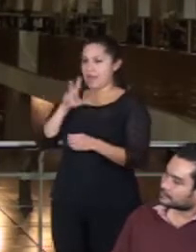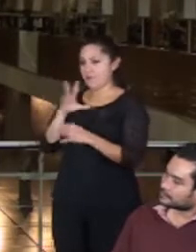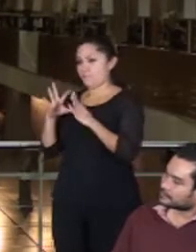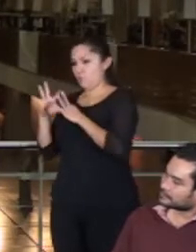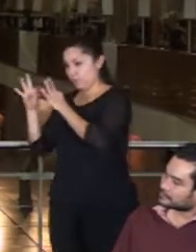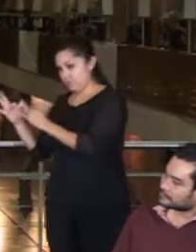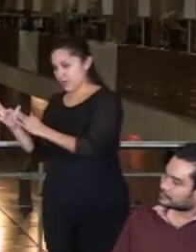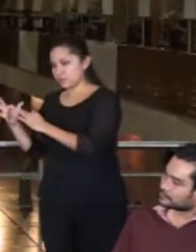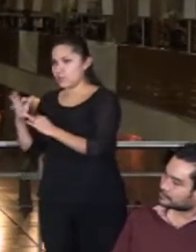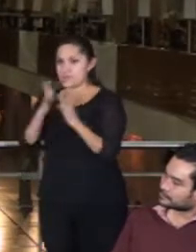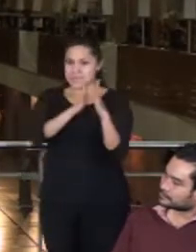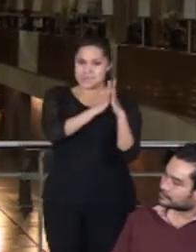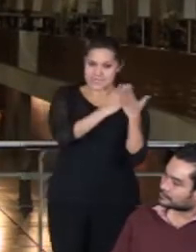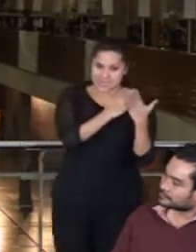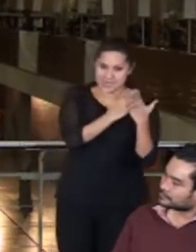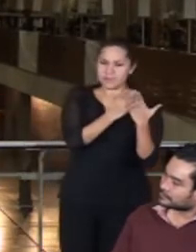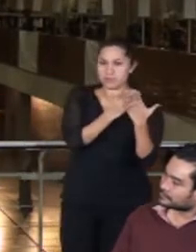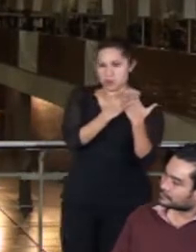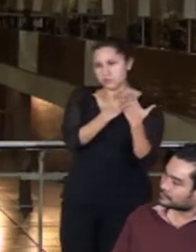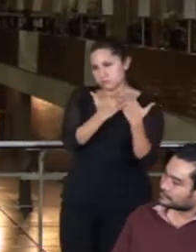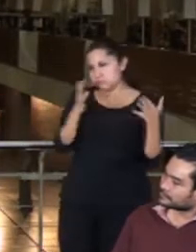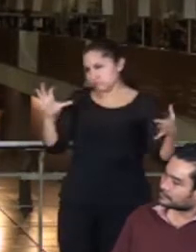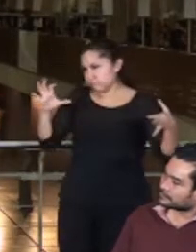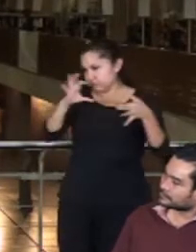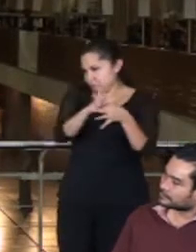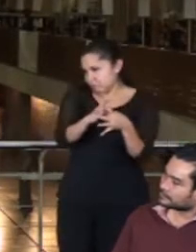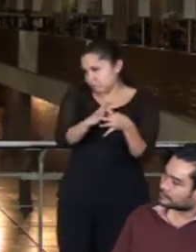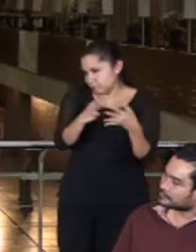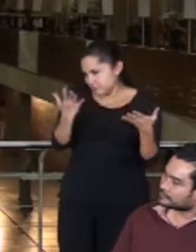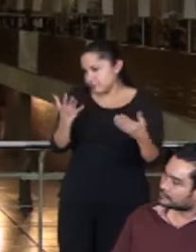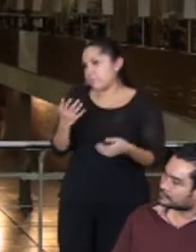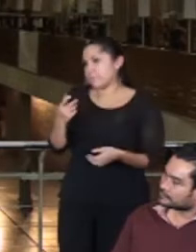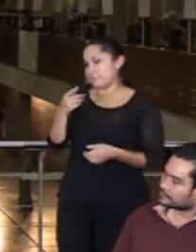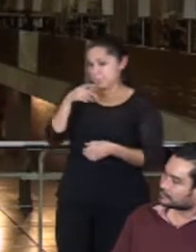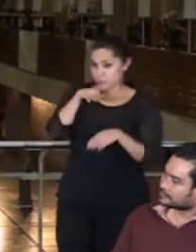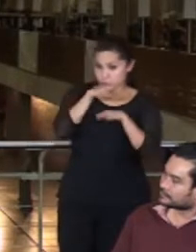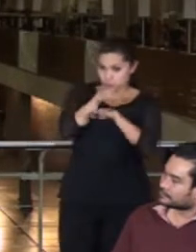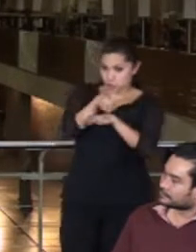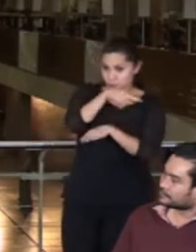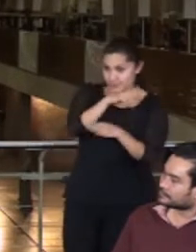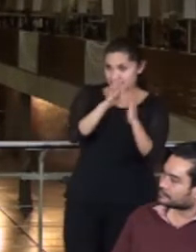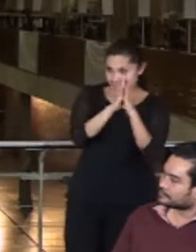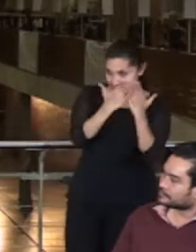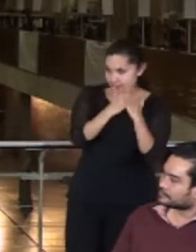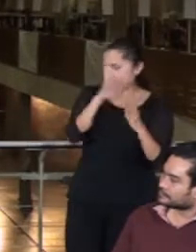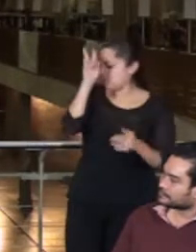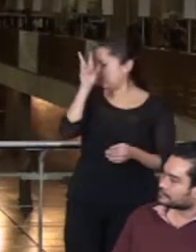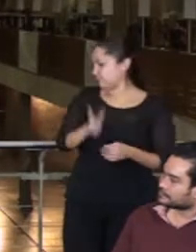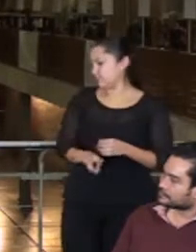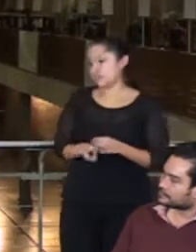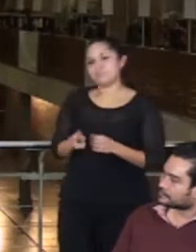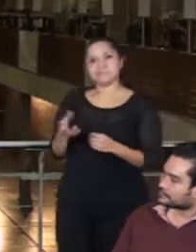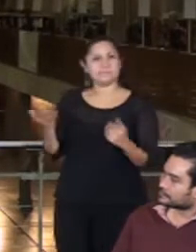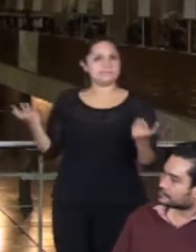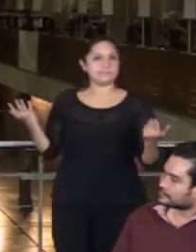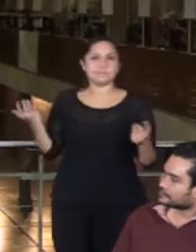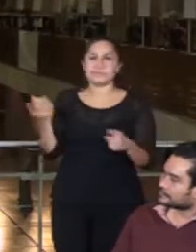en ese sentido yo destacaría de este libro bueno es un libro maravilloso desde distintas